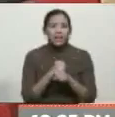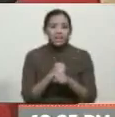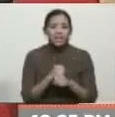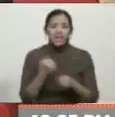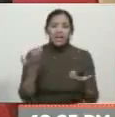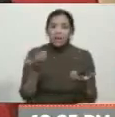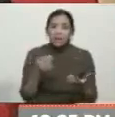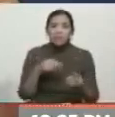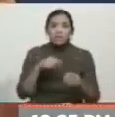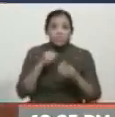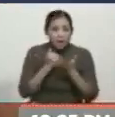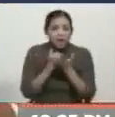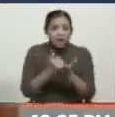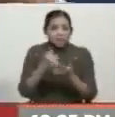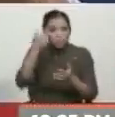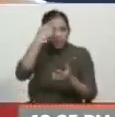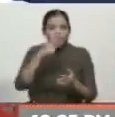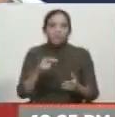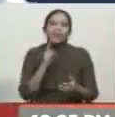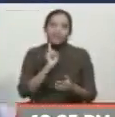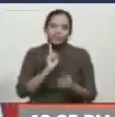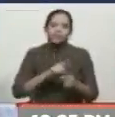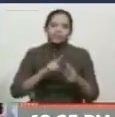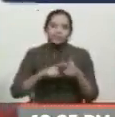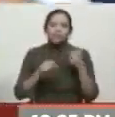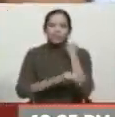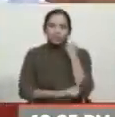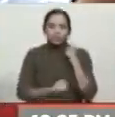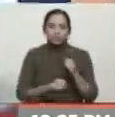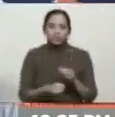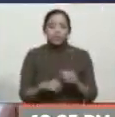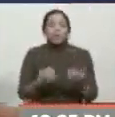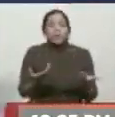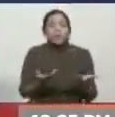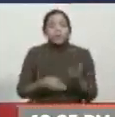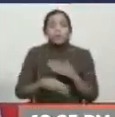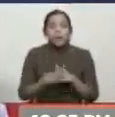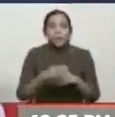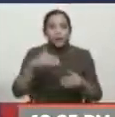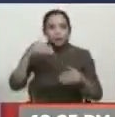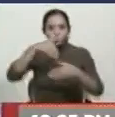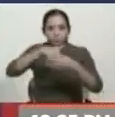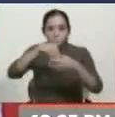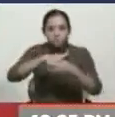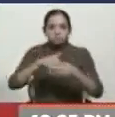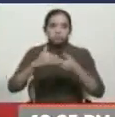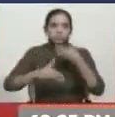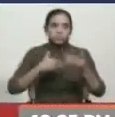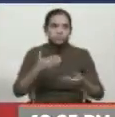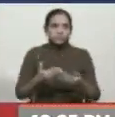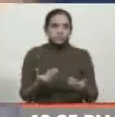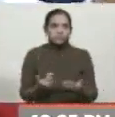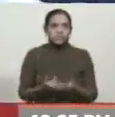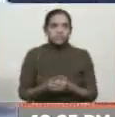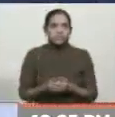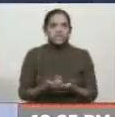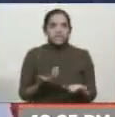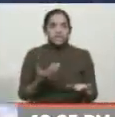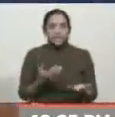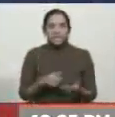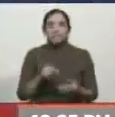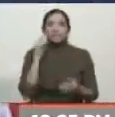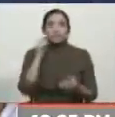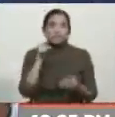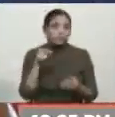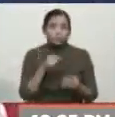Pasa la coyuntura y entonces te dicen, no, pero bueno, vamos a un proceso electoral. Vamos a un proceso electoral, si tú haces la crítica del proceso electoral, él es un traidor